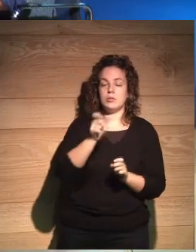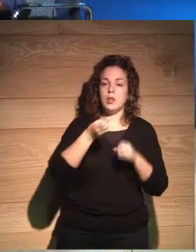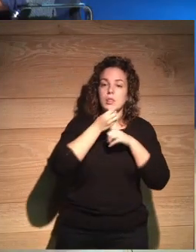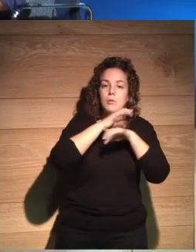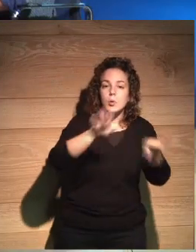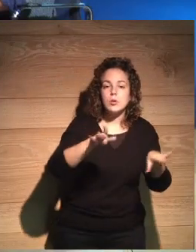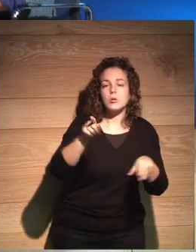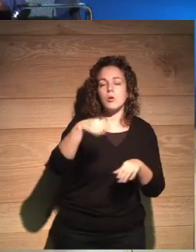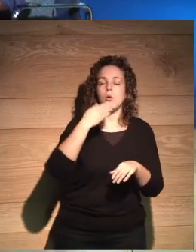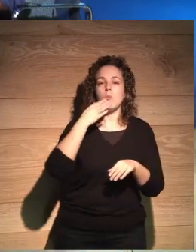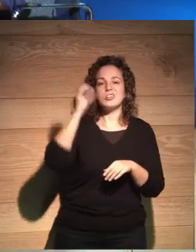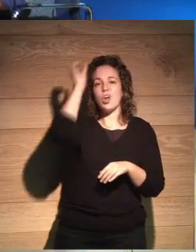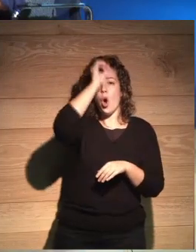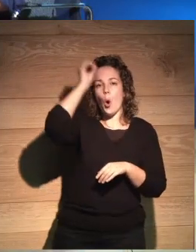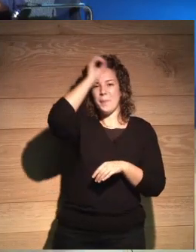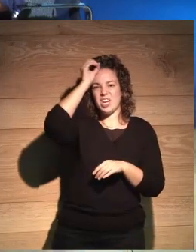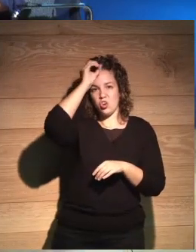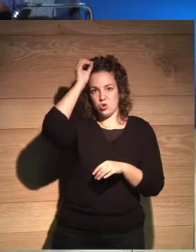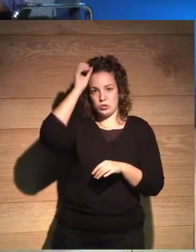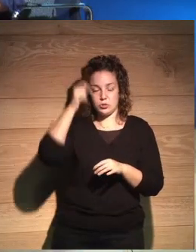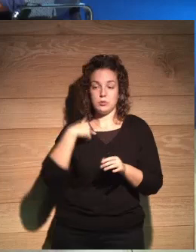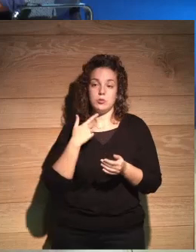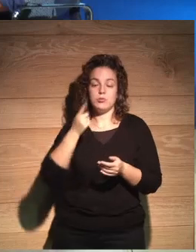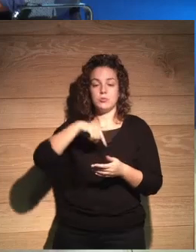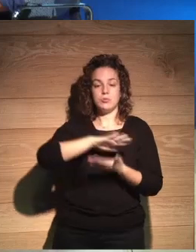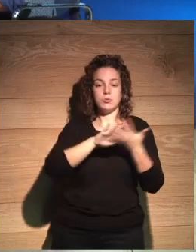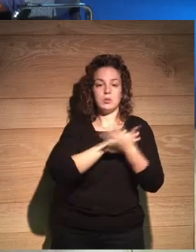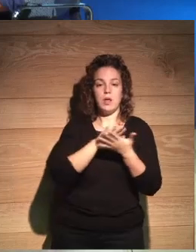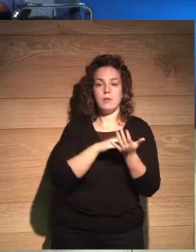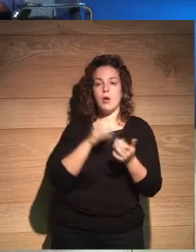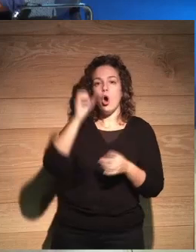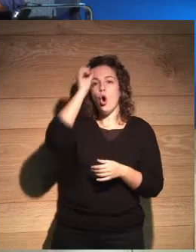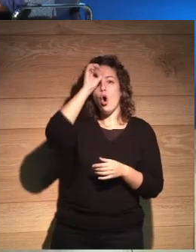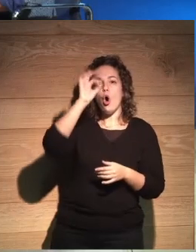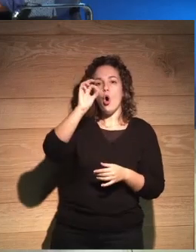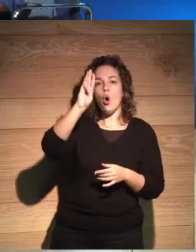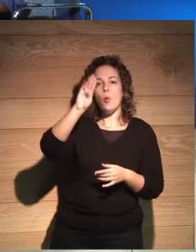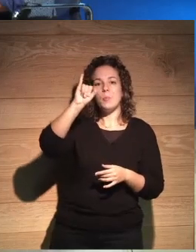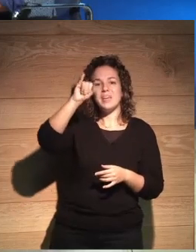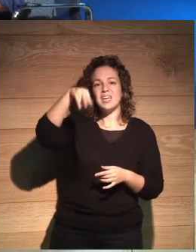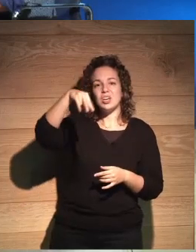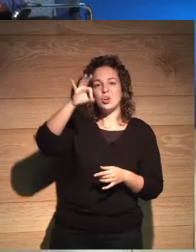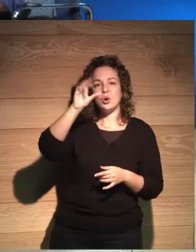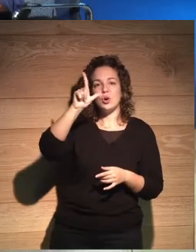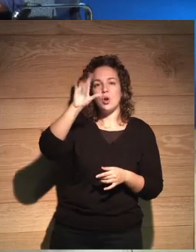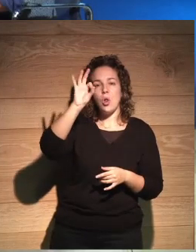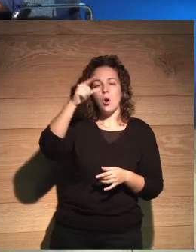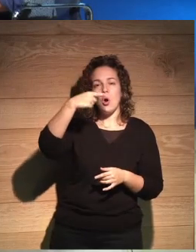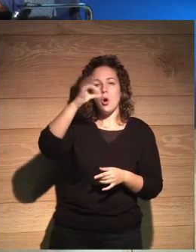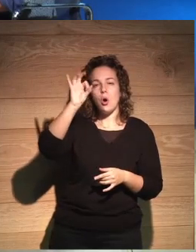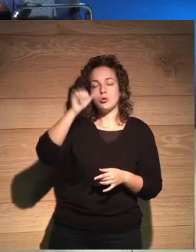divulgación somos opinólogos para él. Somos opinólogos y que hablamos de, él lo dijo así, opinólogos, de que a mí me da igual porque mi currículum